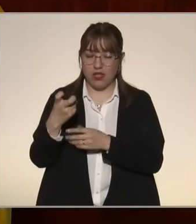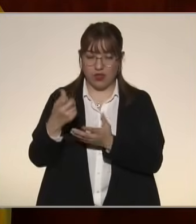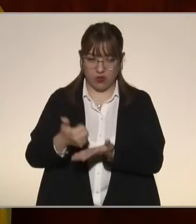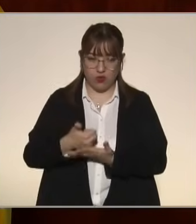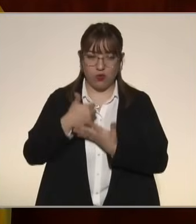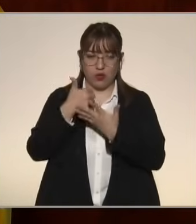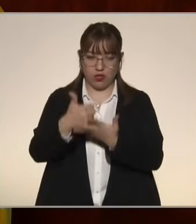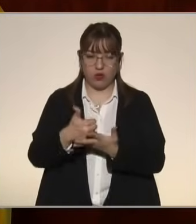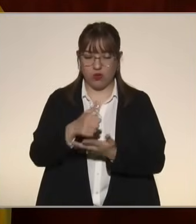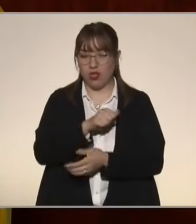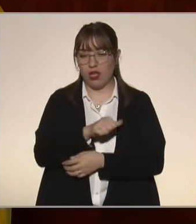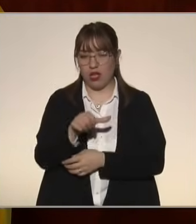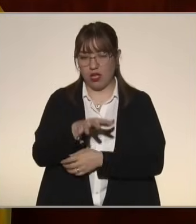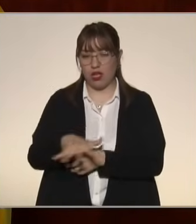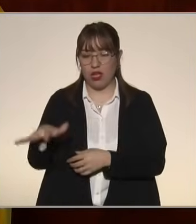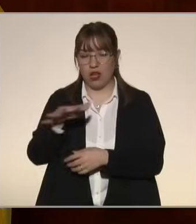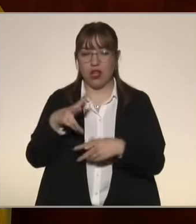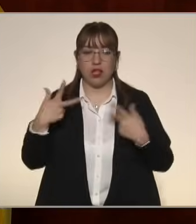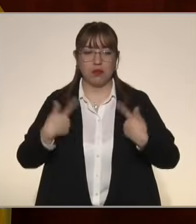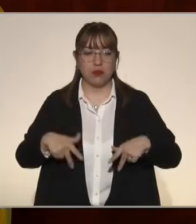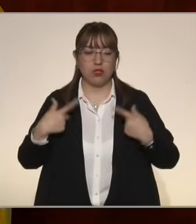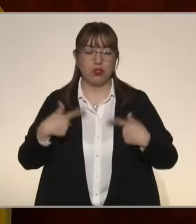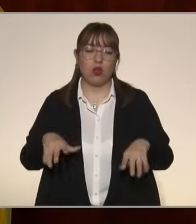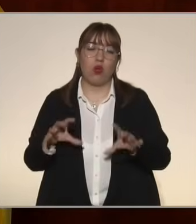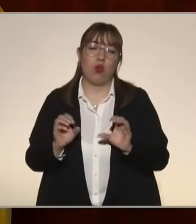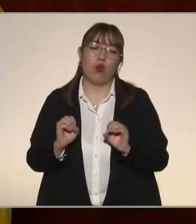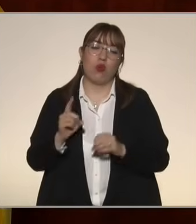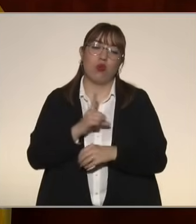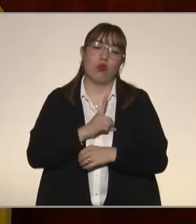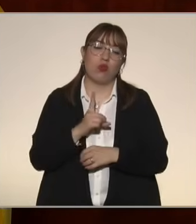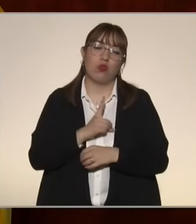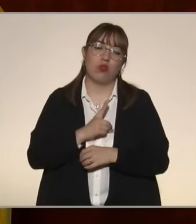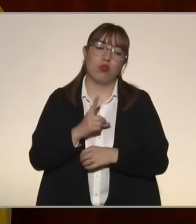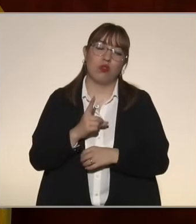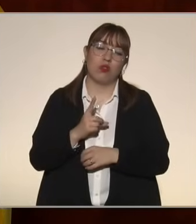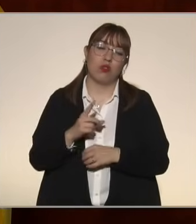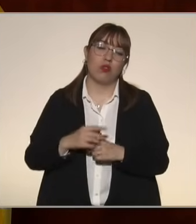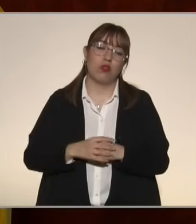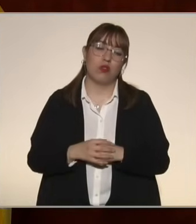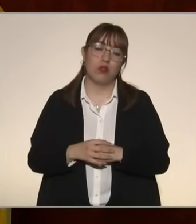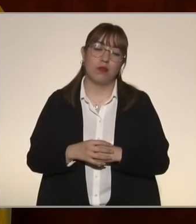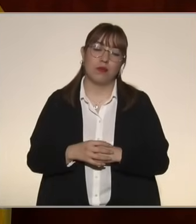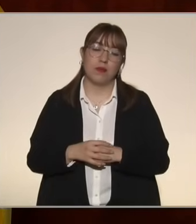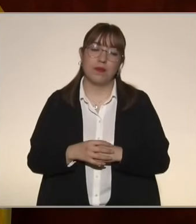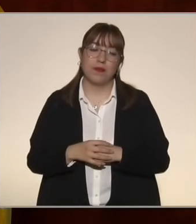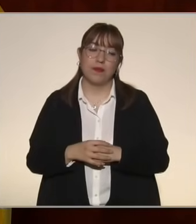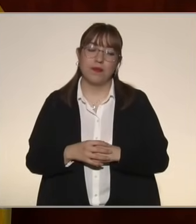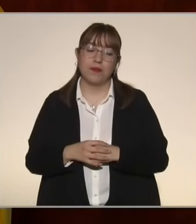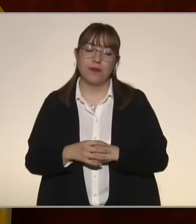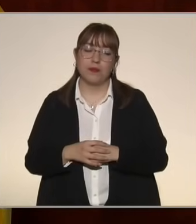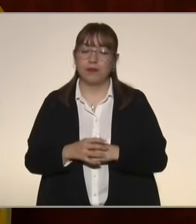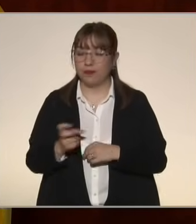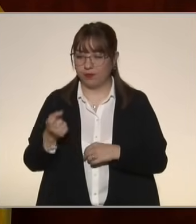fuerte para las personas o es nada más tapar un hecho que no se ha resuelto? Y en ese sentido, Rita también